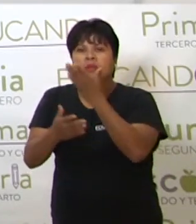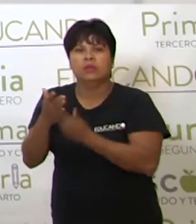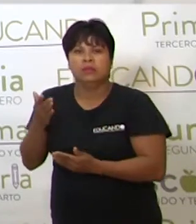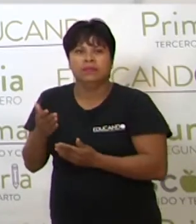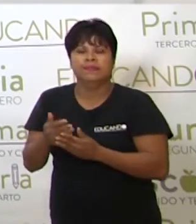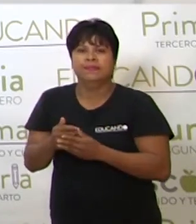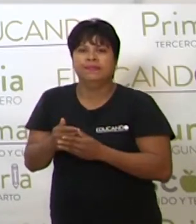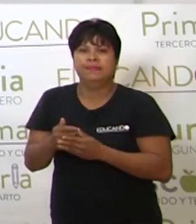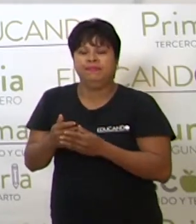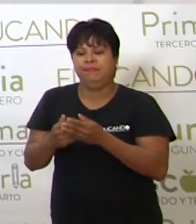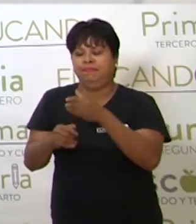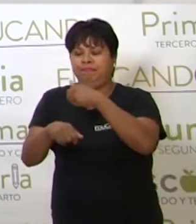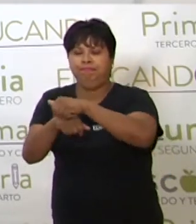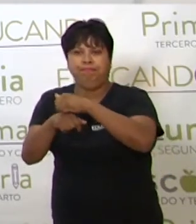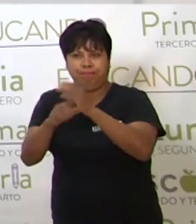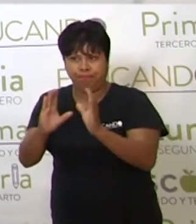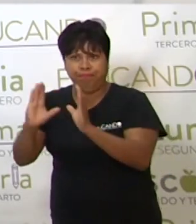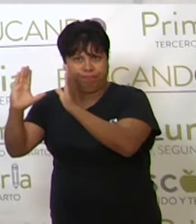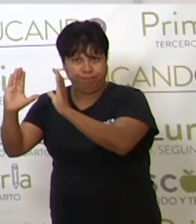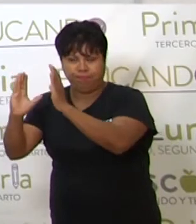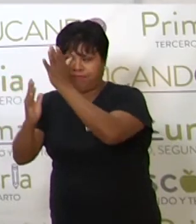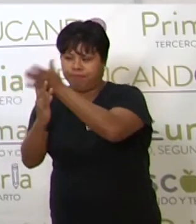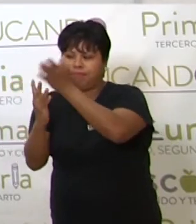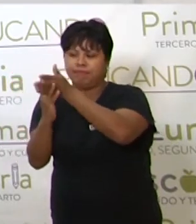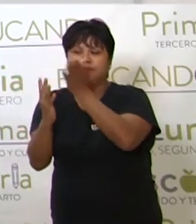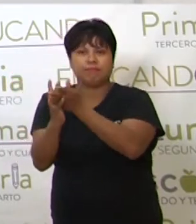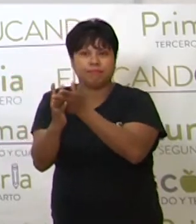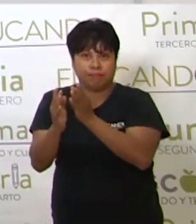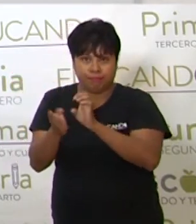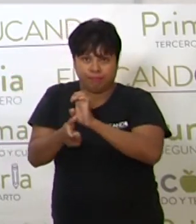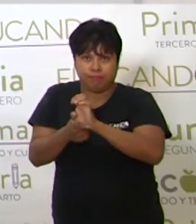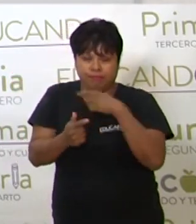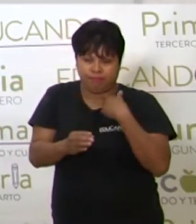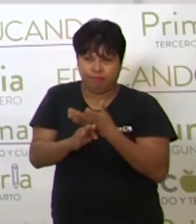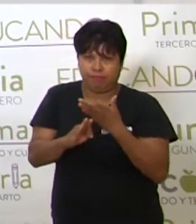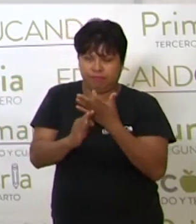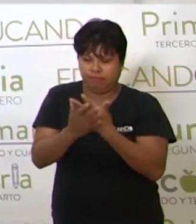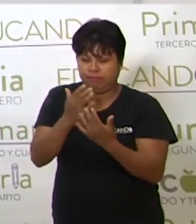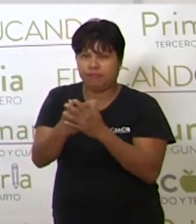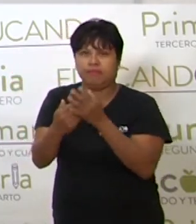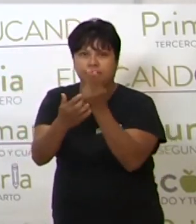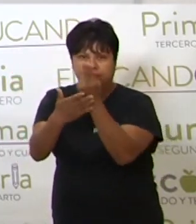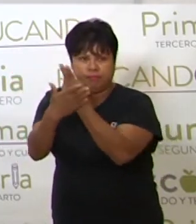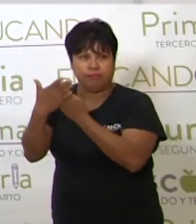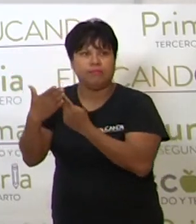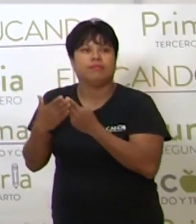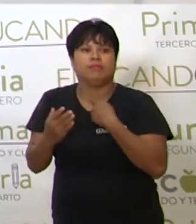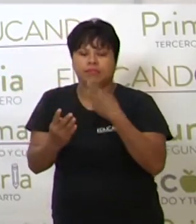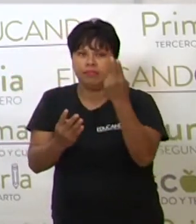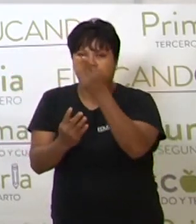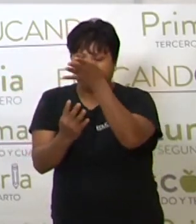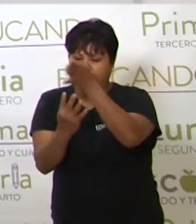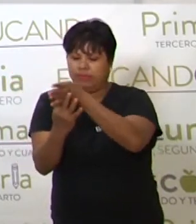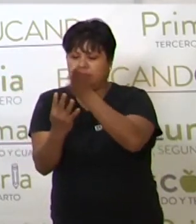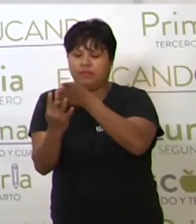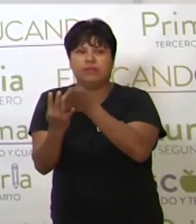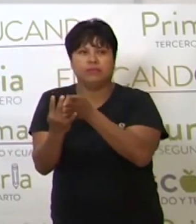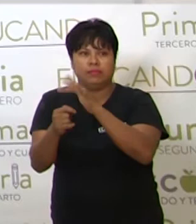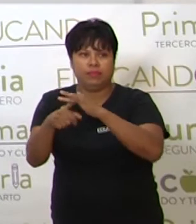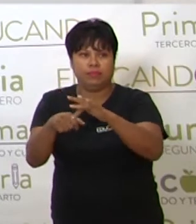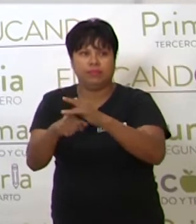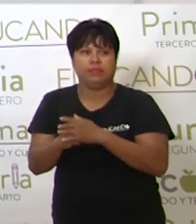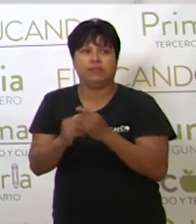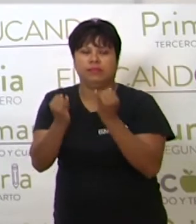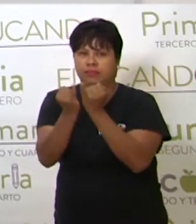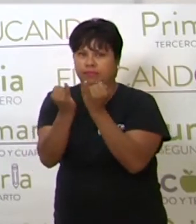la fracción vamos entonces a representarla y para ello voy a dividir este queso de